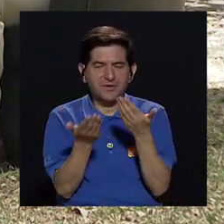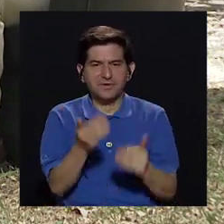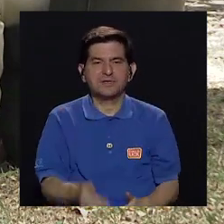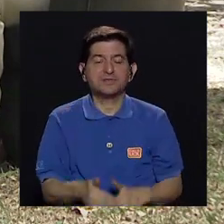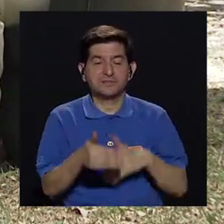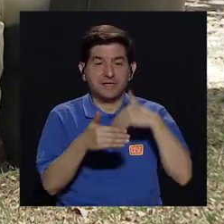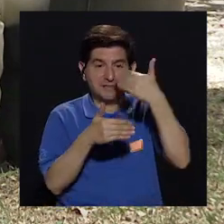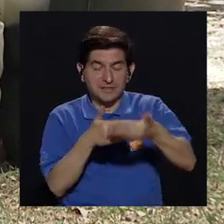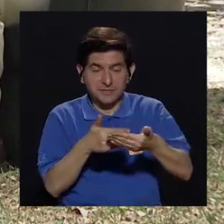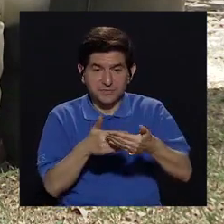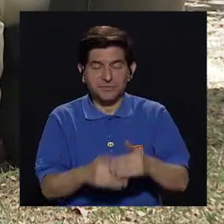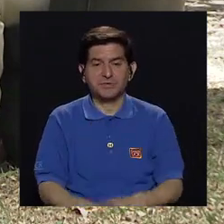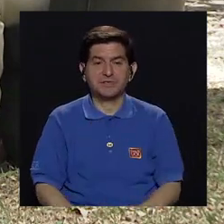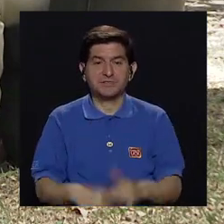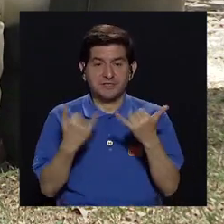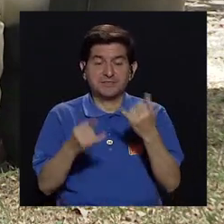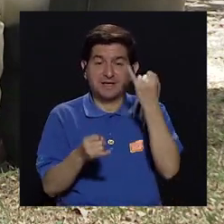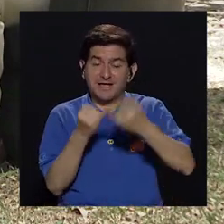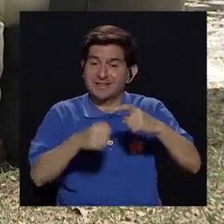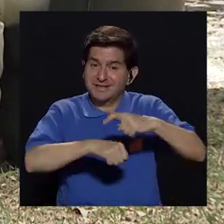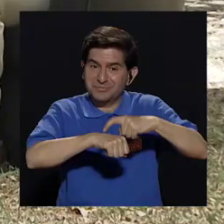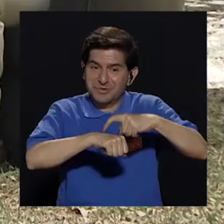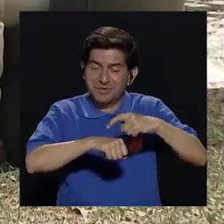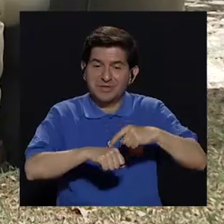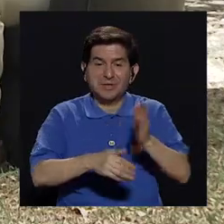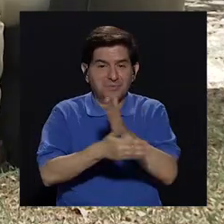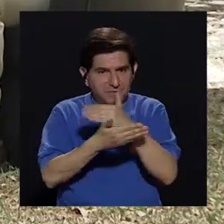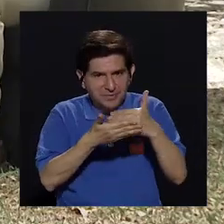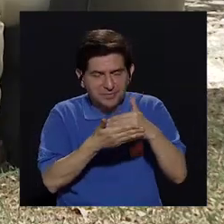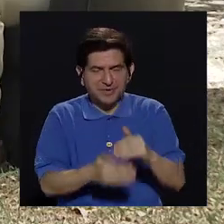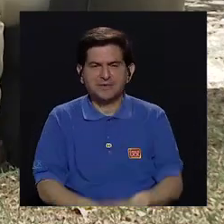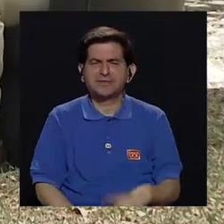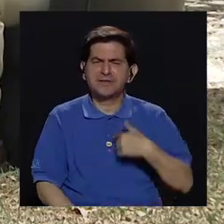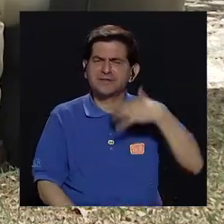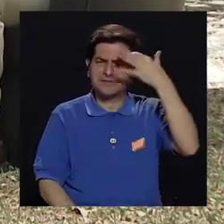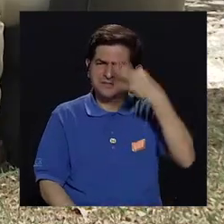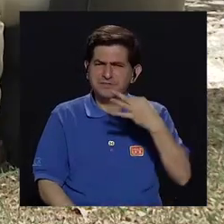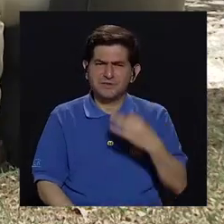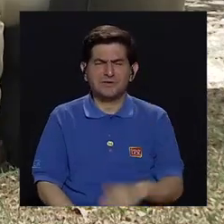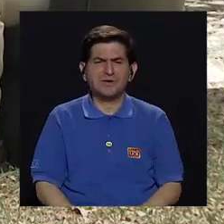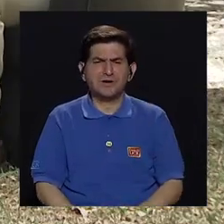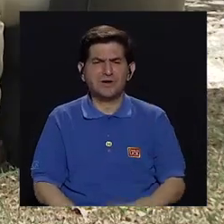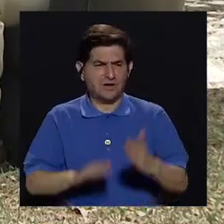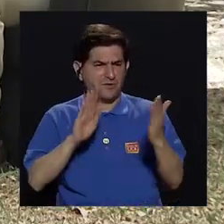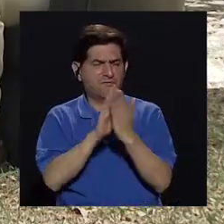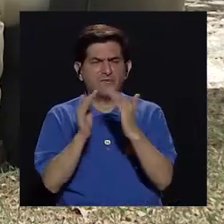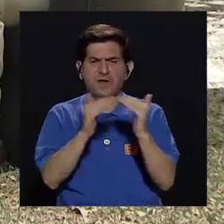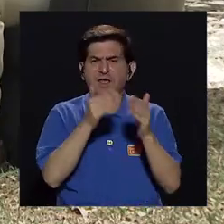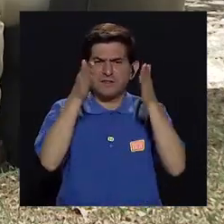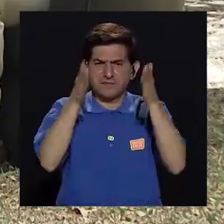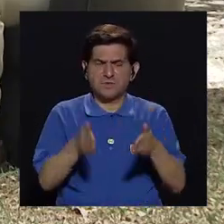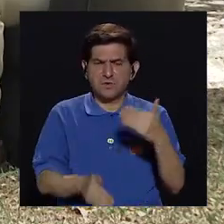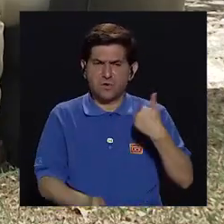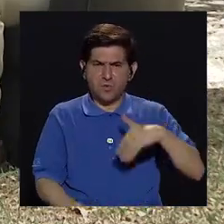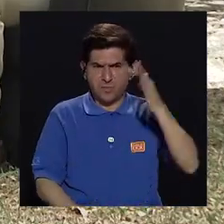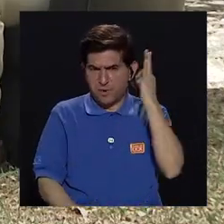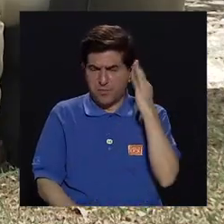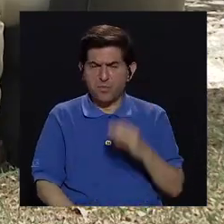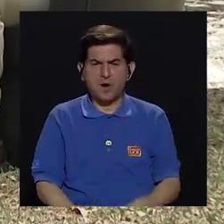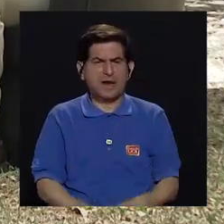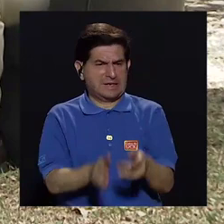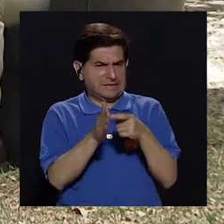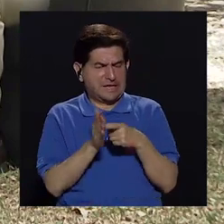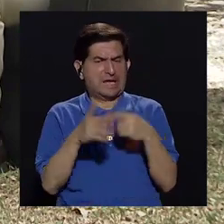dejemos para el tercer bloque, puesto que ya este se nos acabó, y es que yo pienso que estamos frente a un ciudadano y una ciudadana